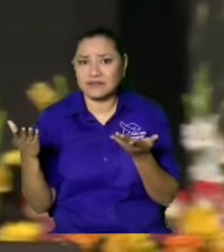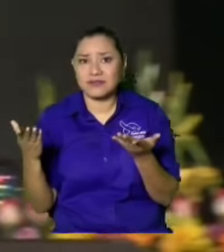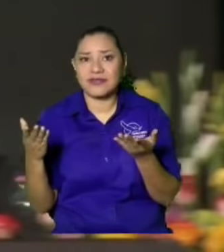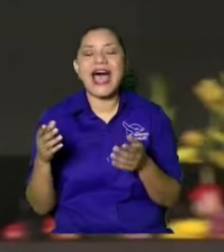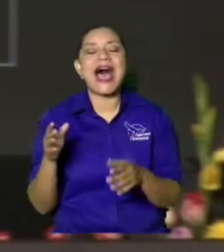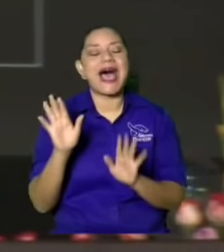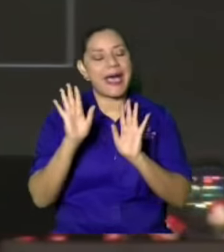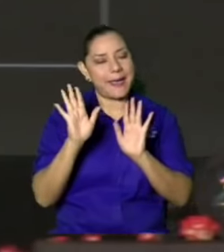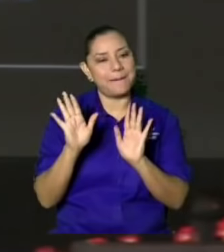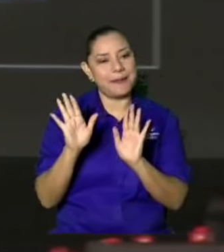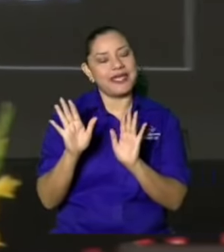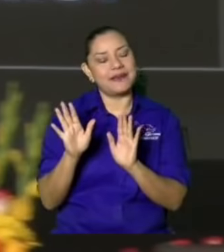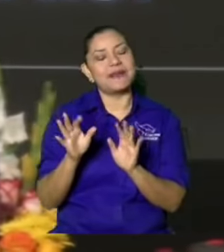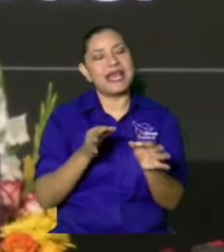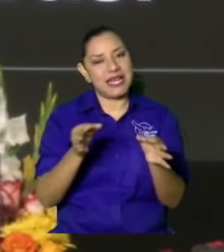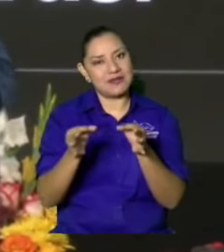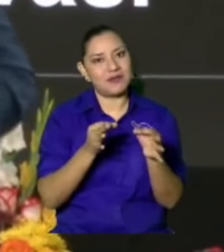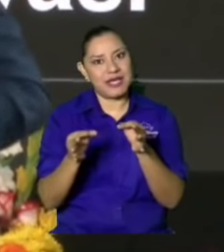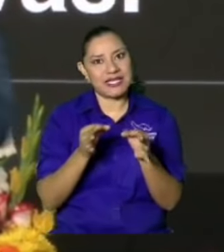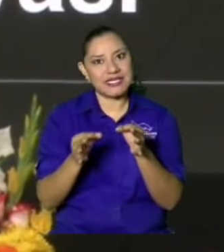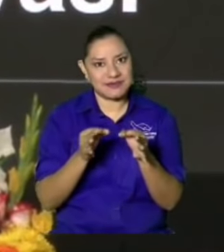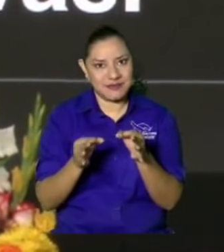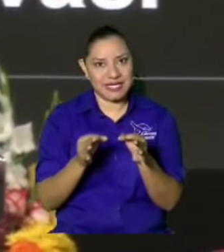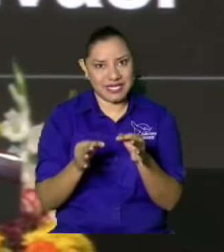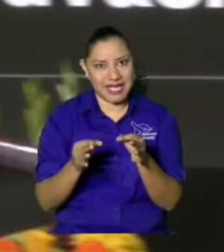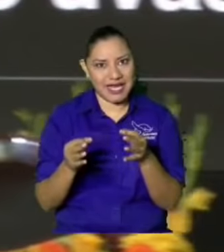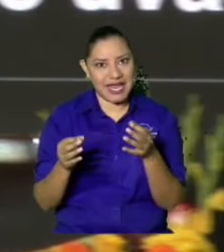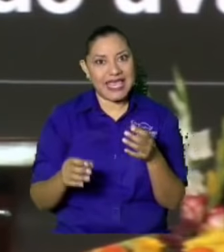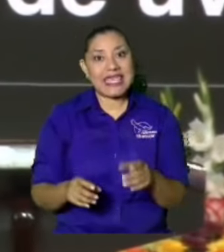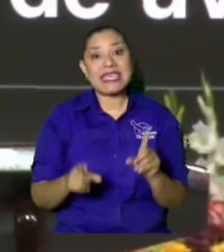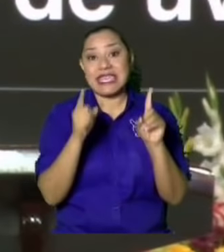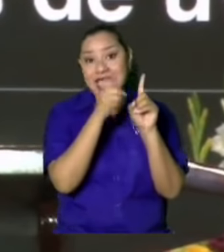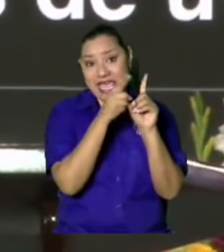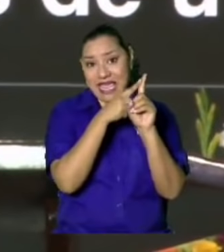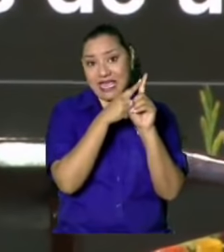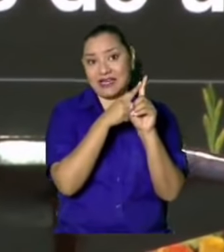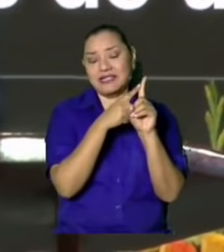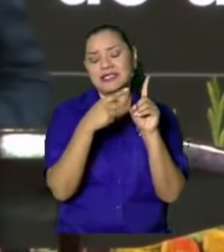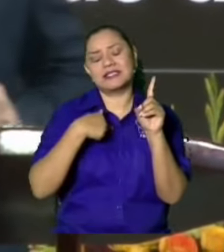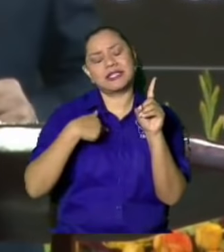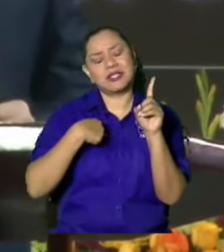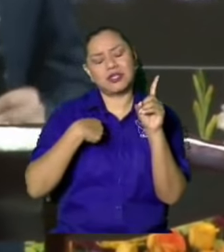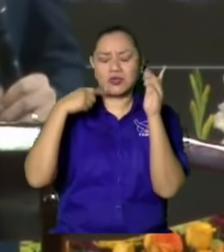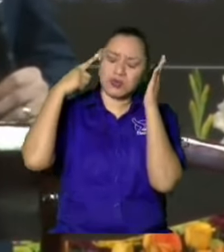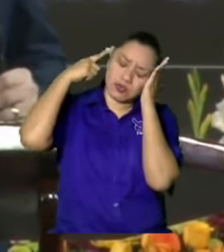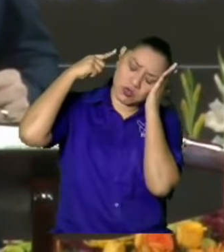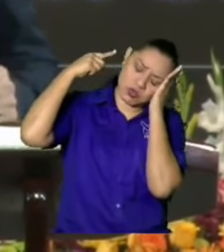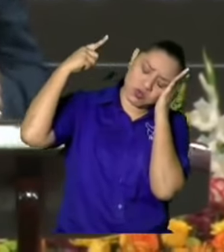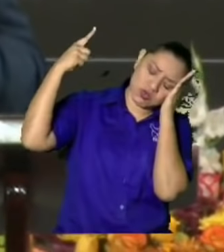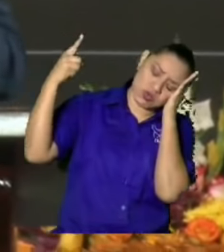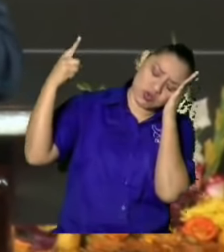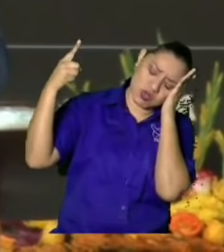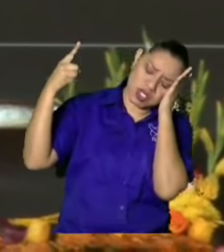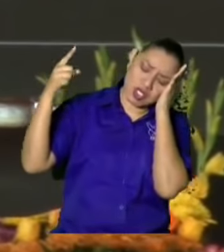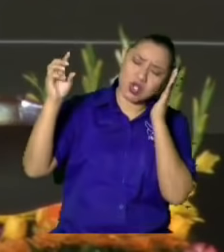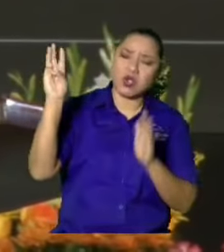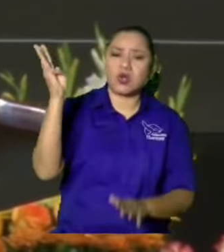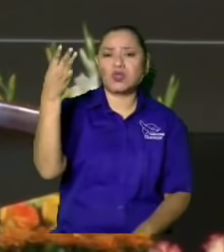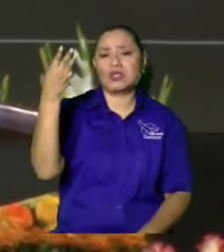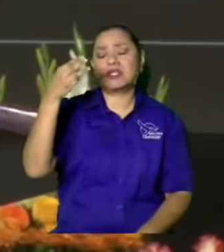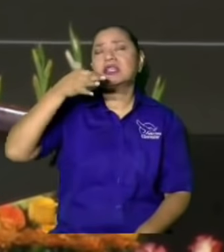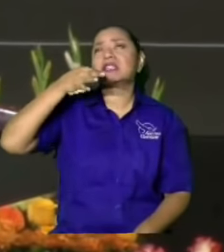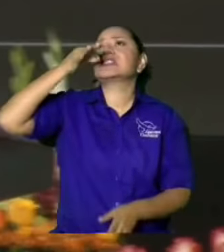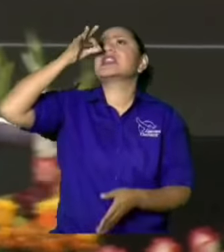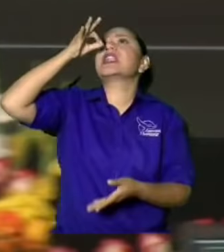me voy a detener en este sueño por el tiempo. Entonces viene el copero y le dice: es que tuve un sueño, una vid con tres